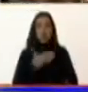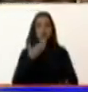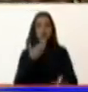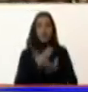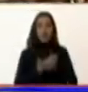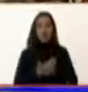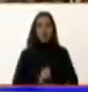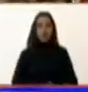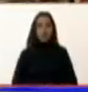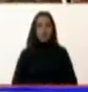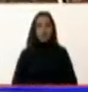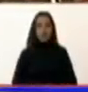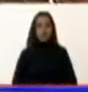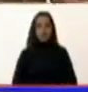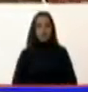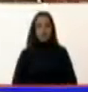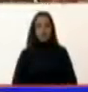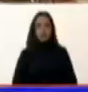agradezco.